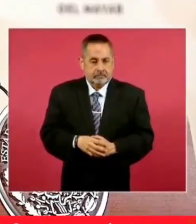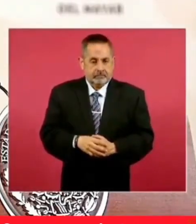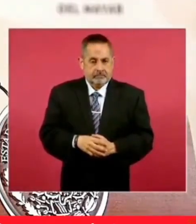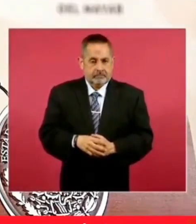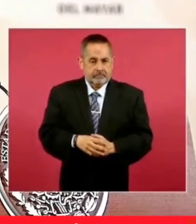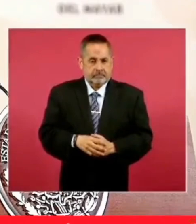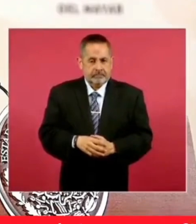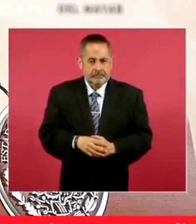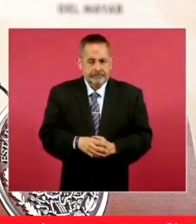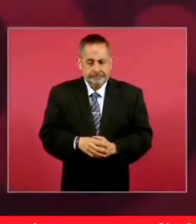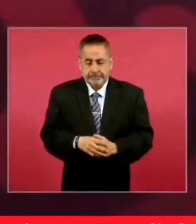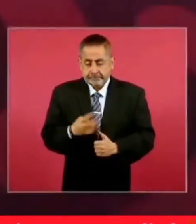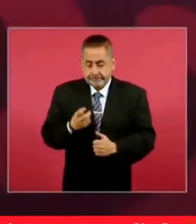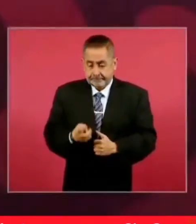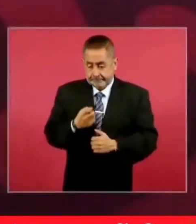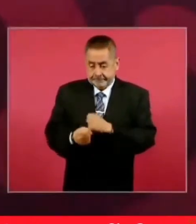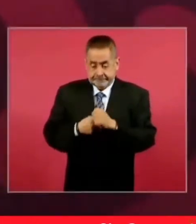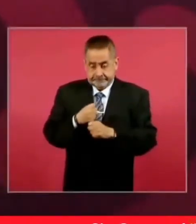este año